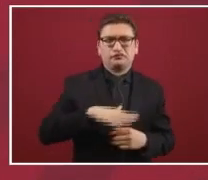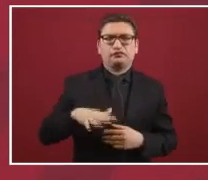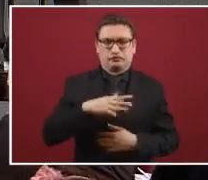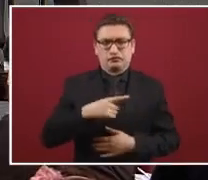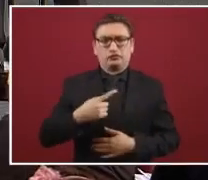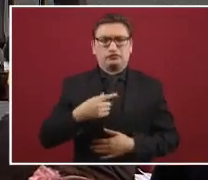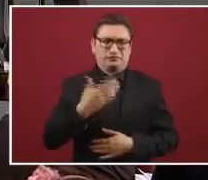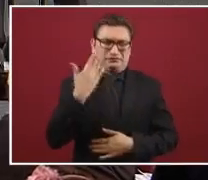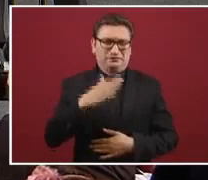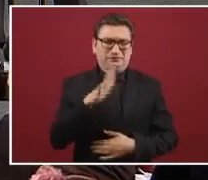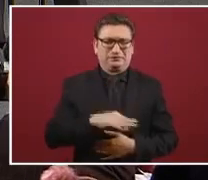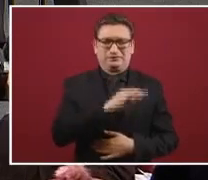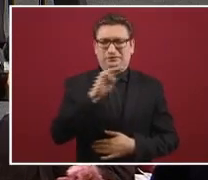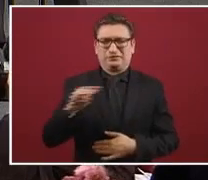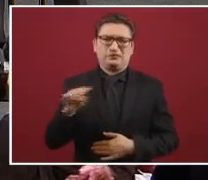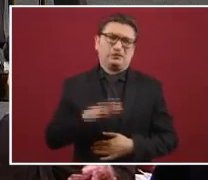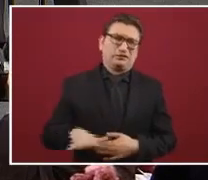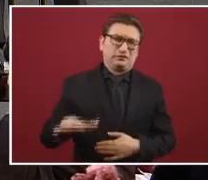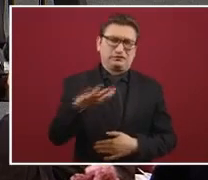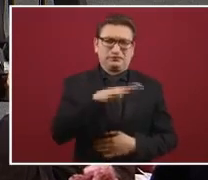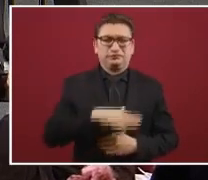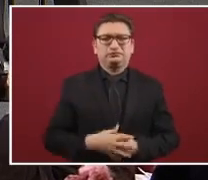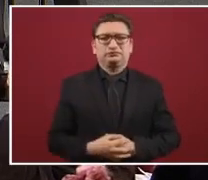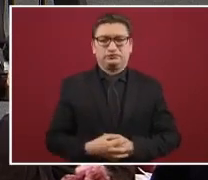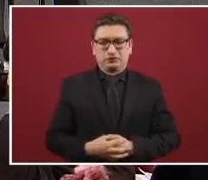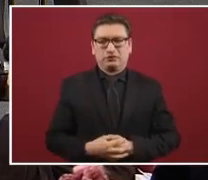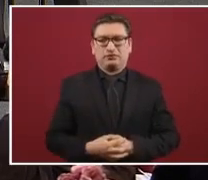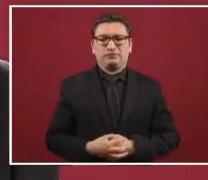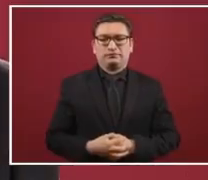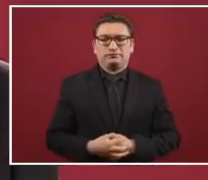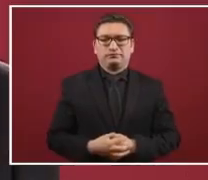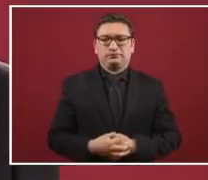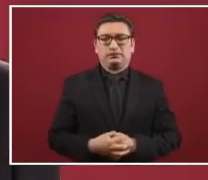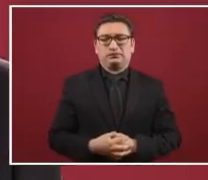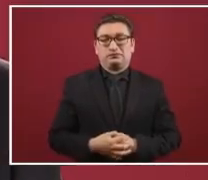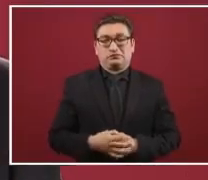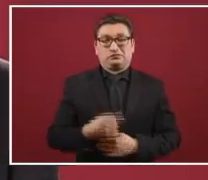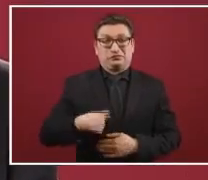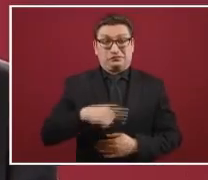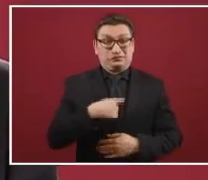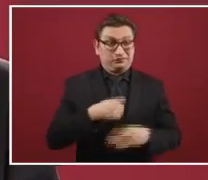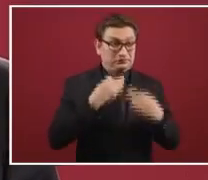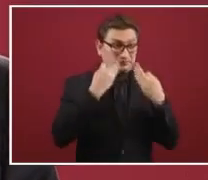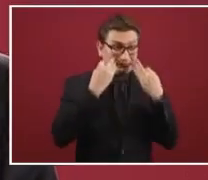toda la sierra de Michoacán, pues constatamos